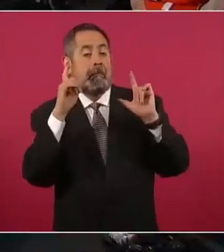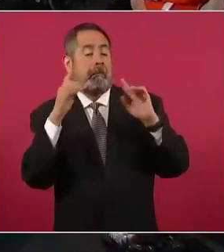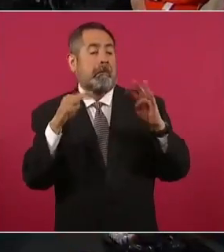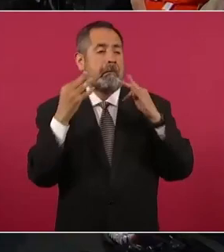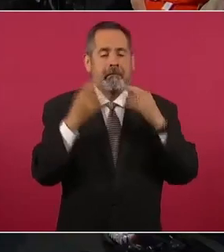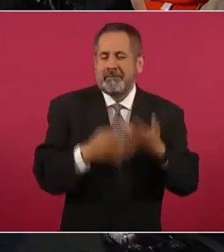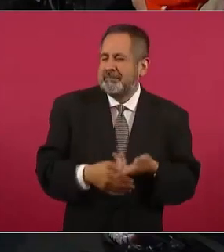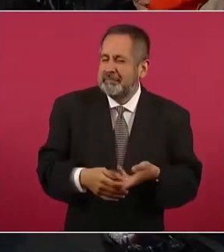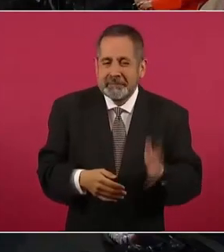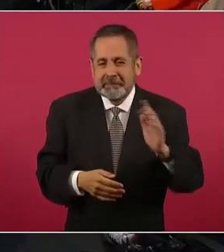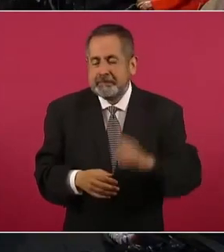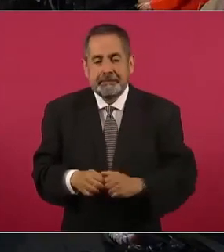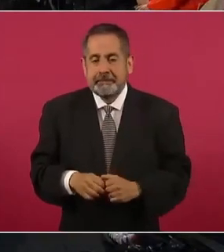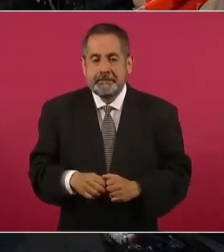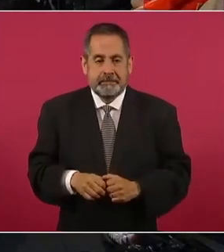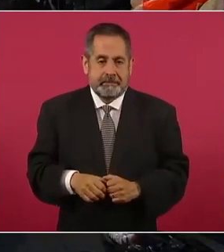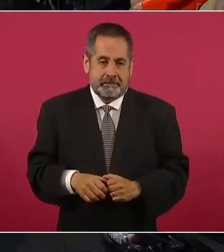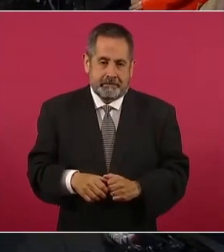Eso fue.